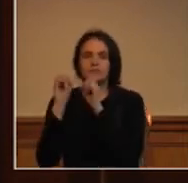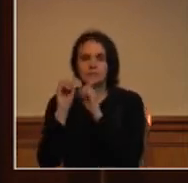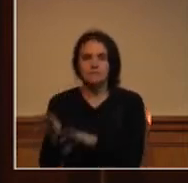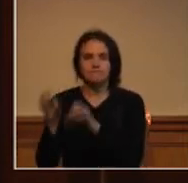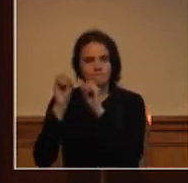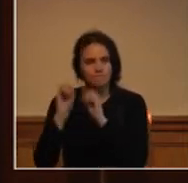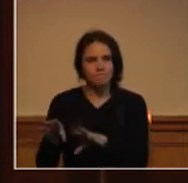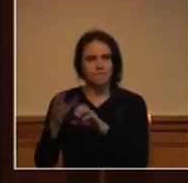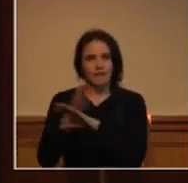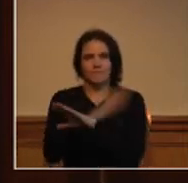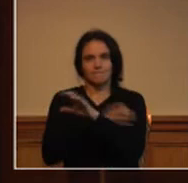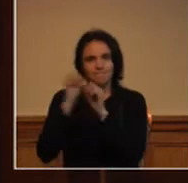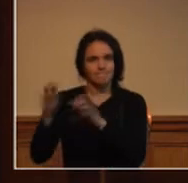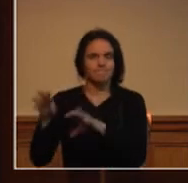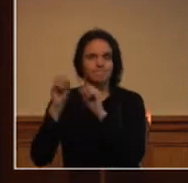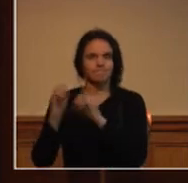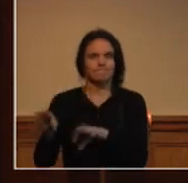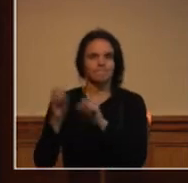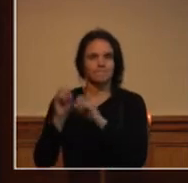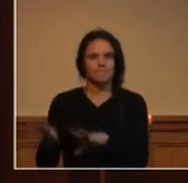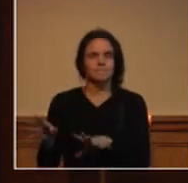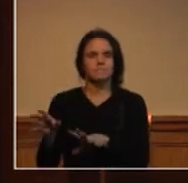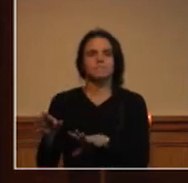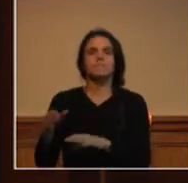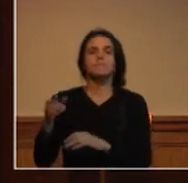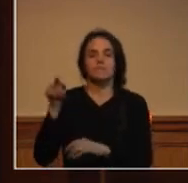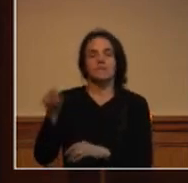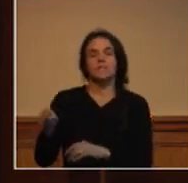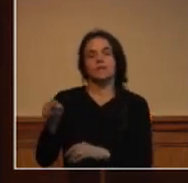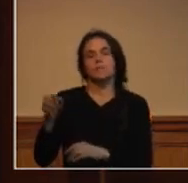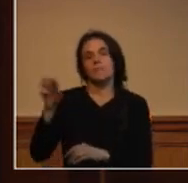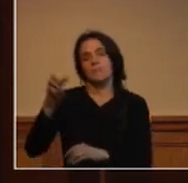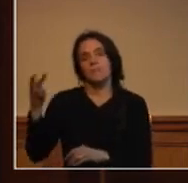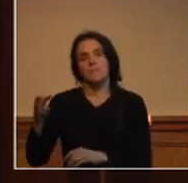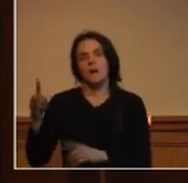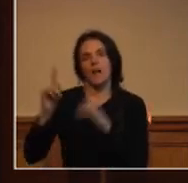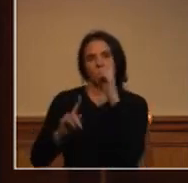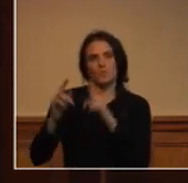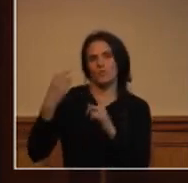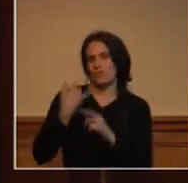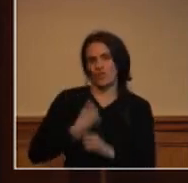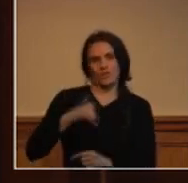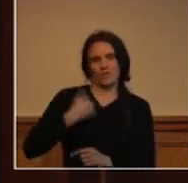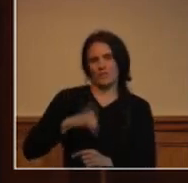ese mediador se diera cuenta, a veces sin que ese mediador quisiera, porque algunos peleaban,